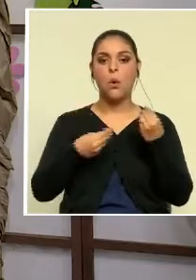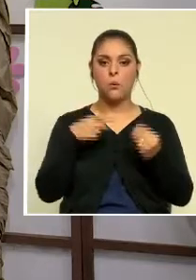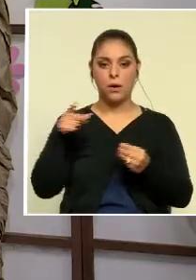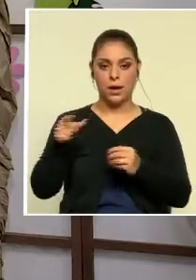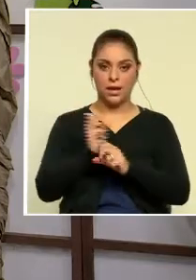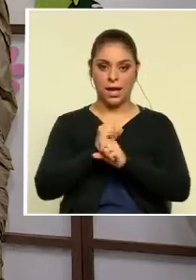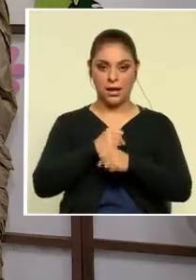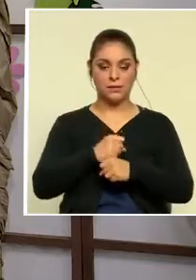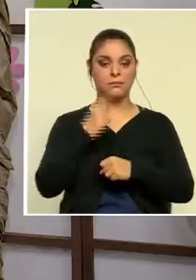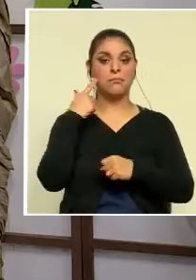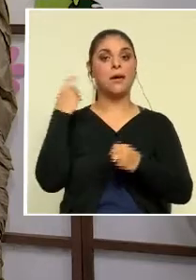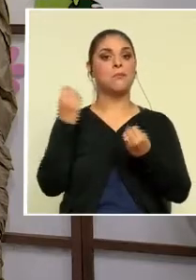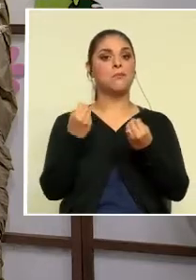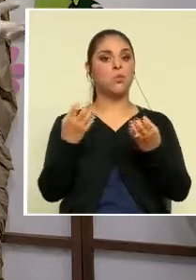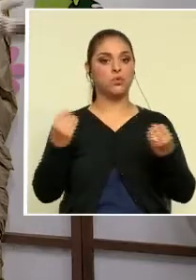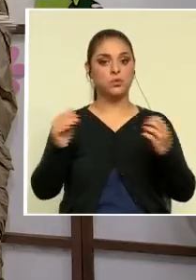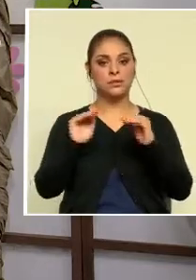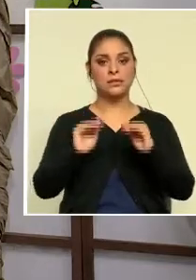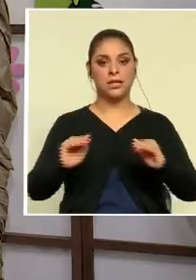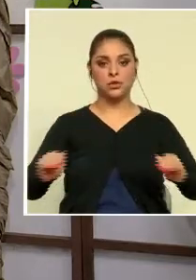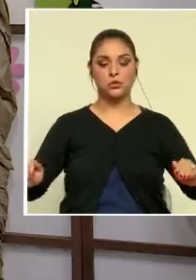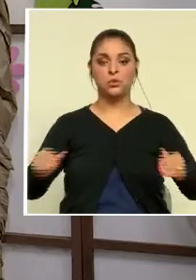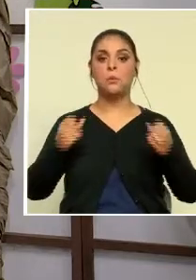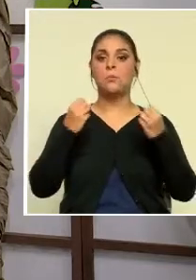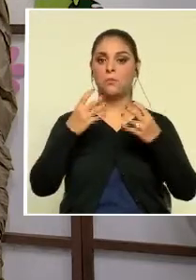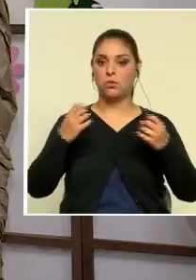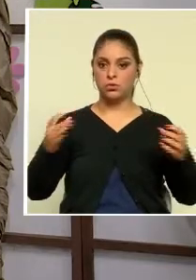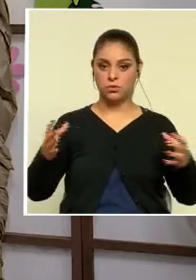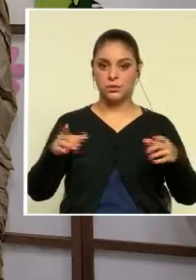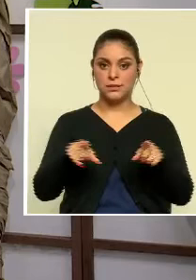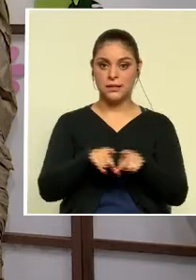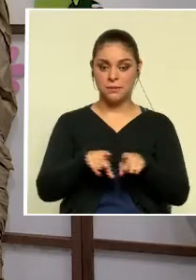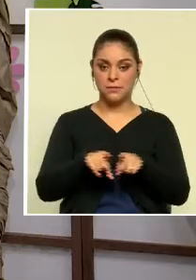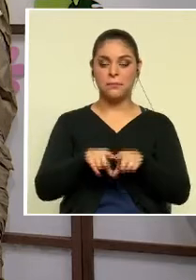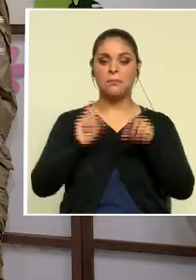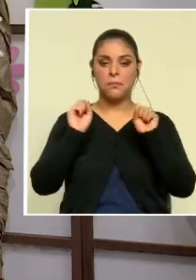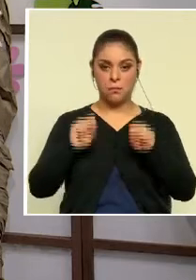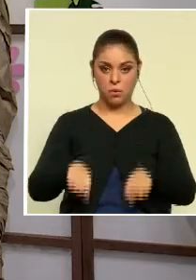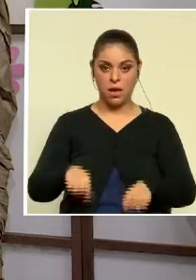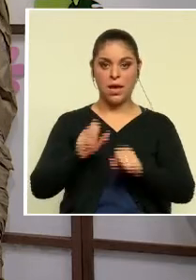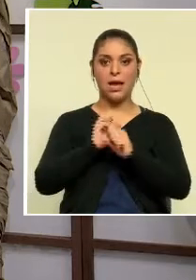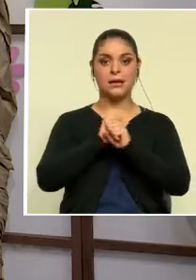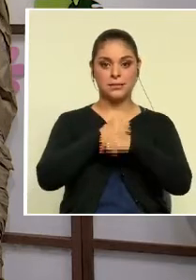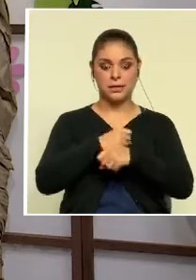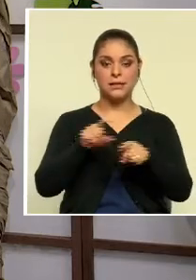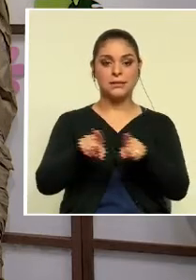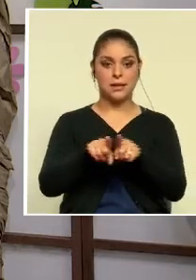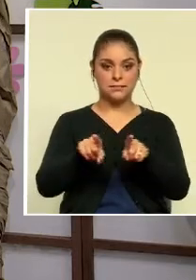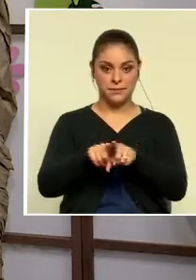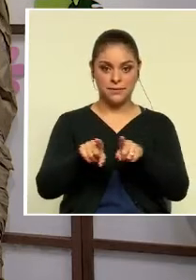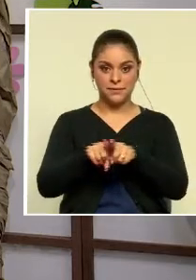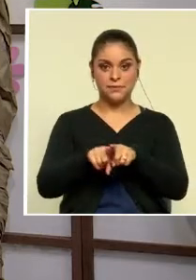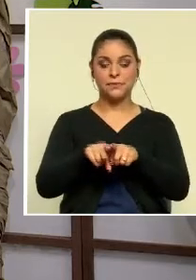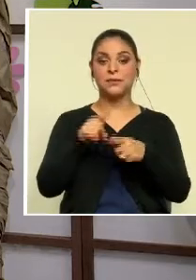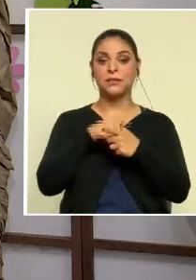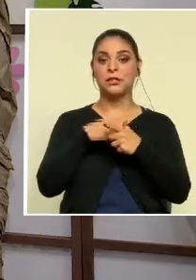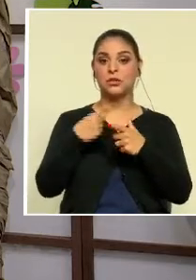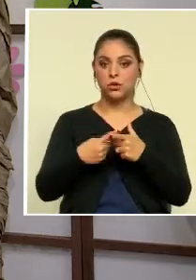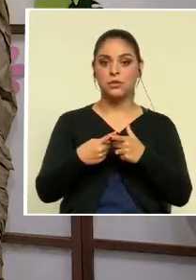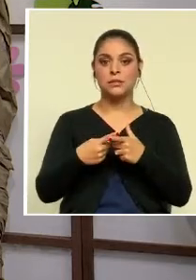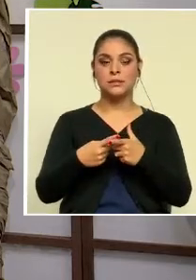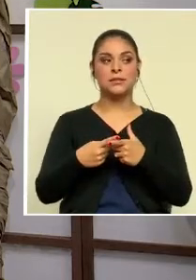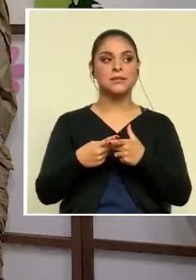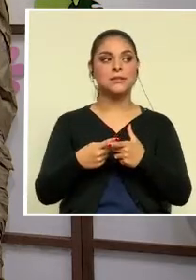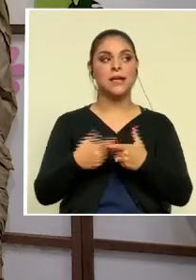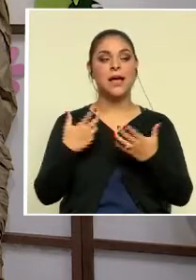para que muchos niños y muchas niñas verdad lo puedan hacer también entonces hay